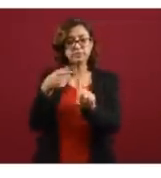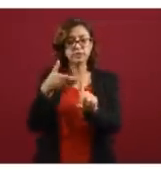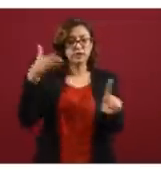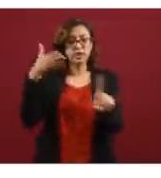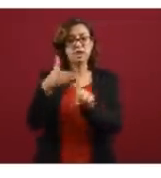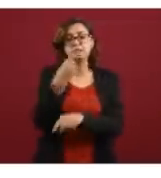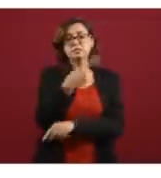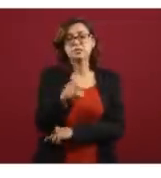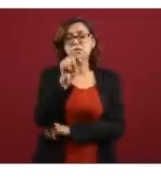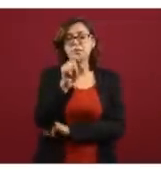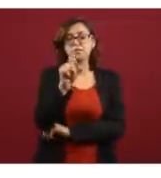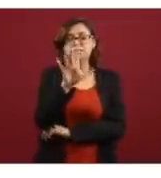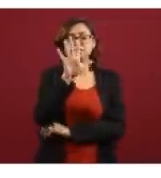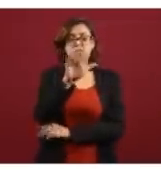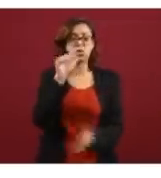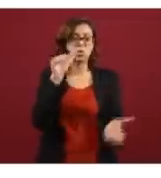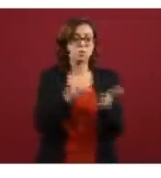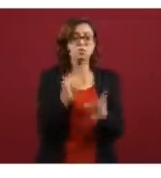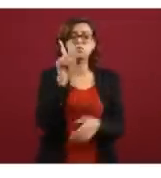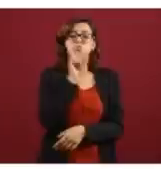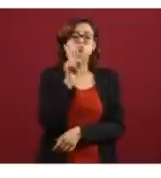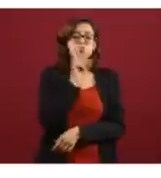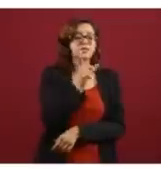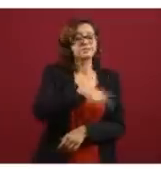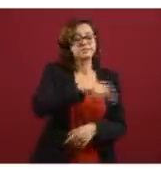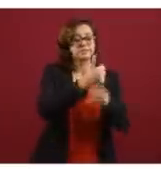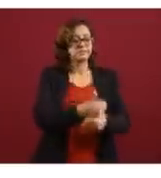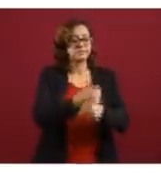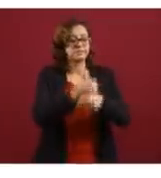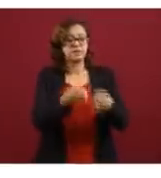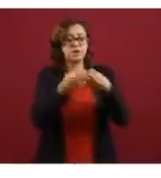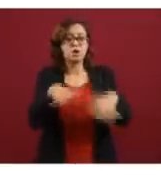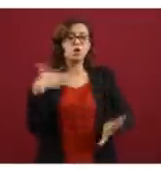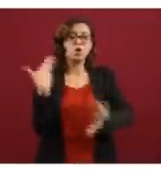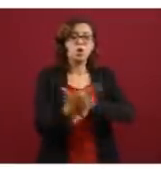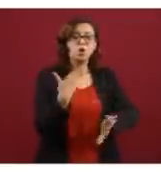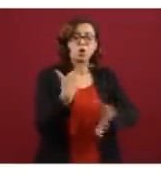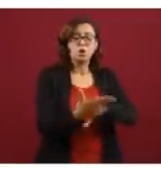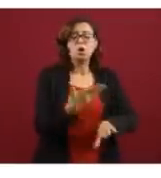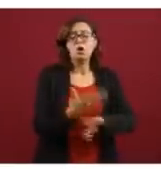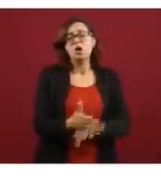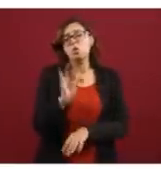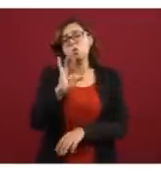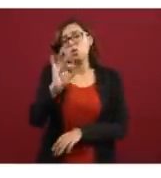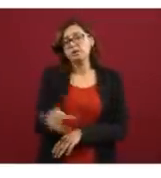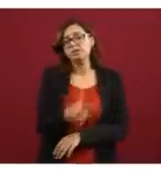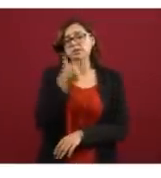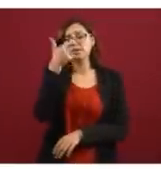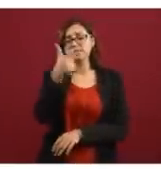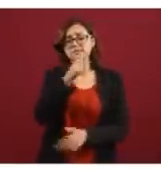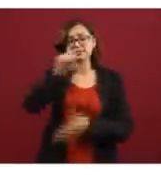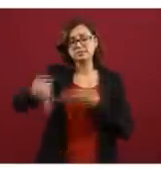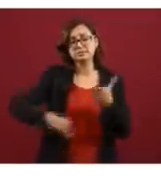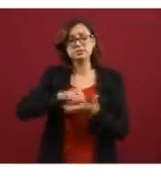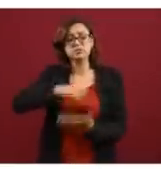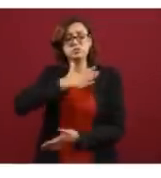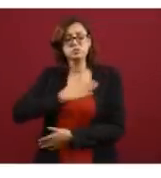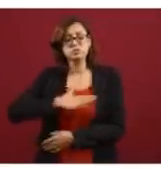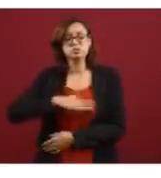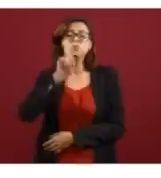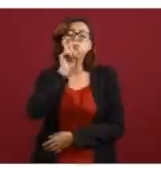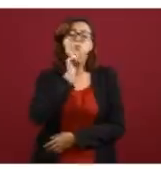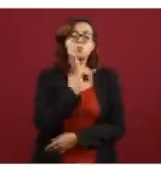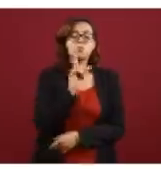a 125,000 mujeres que han sido víctimas de violencia en 47 centros de justicia para las mujeres, y